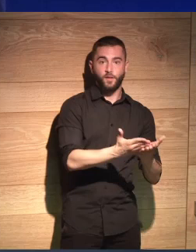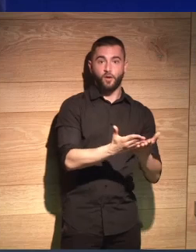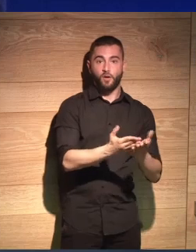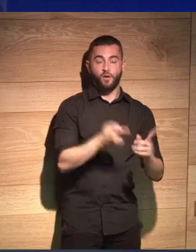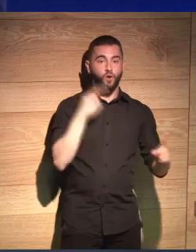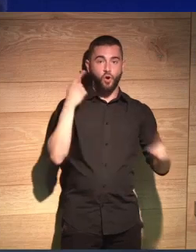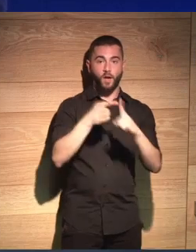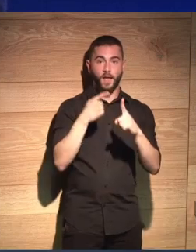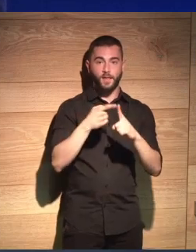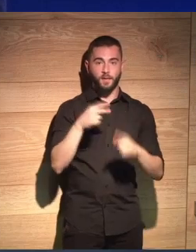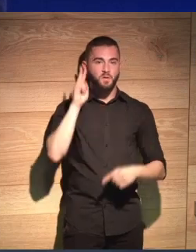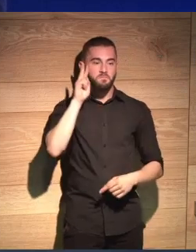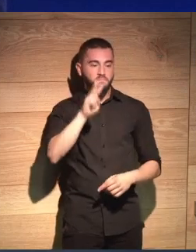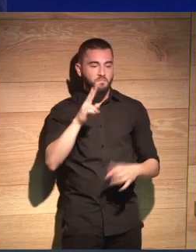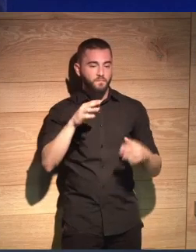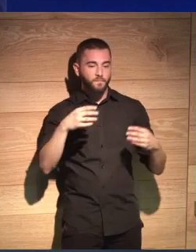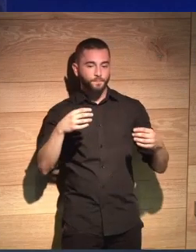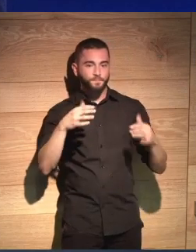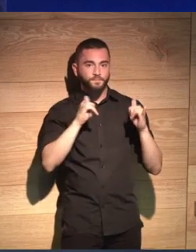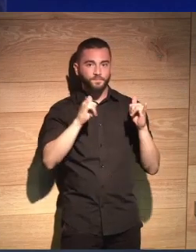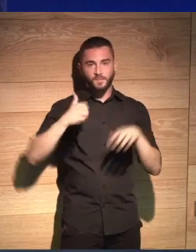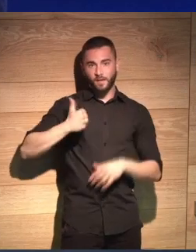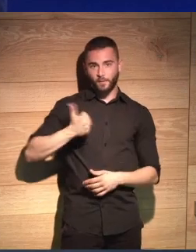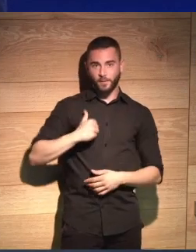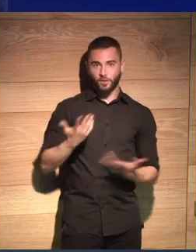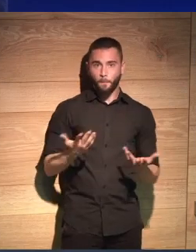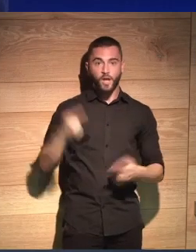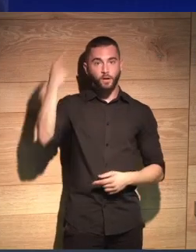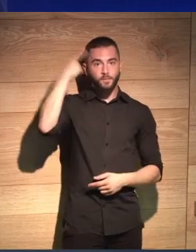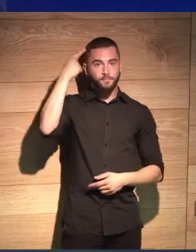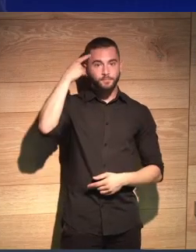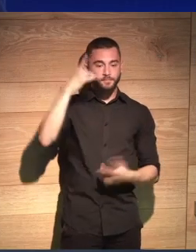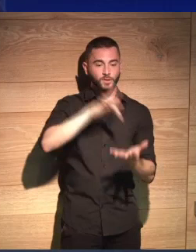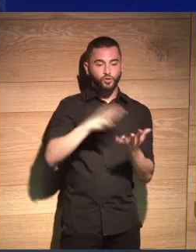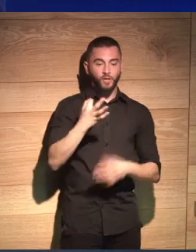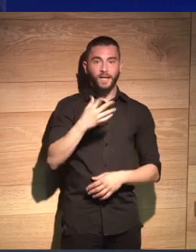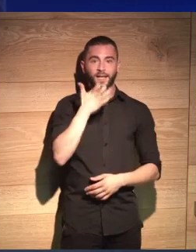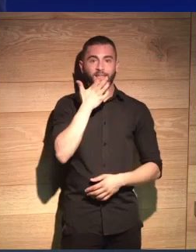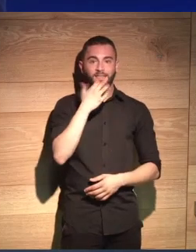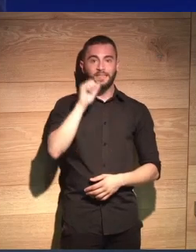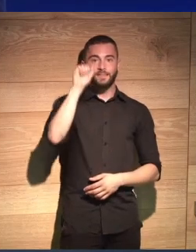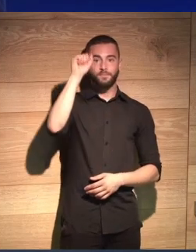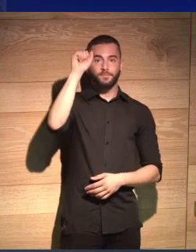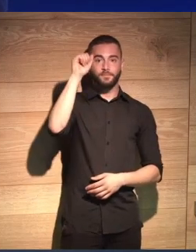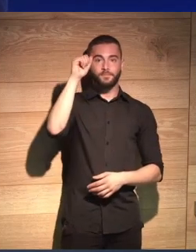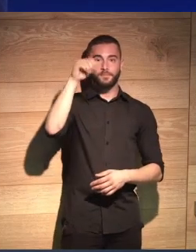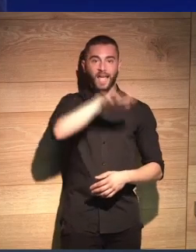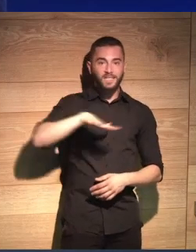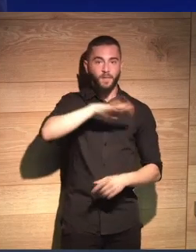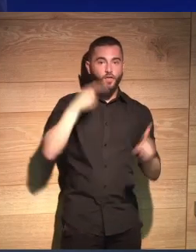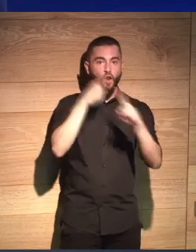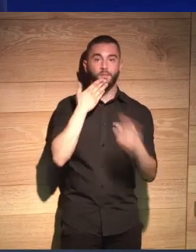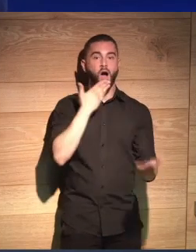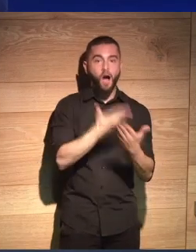va a pasar con las mentes de todos esos niños que no tienen espacio para aburrirse y que tampoco